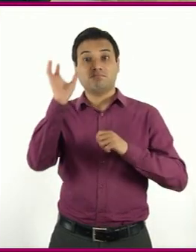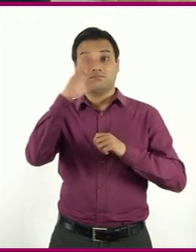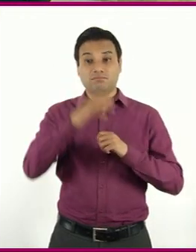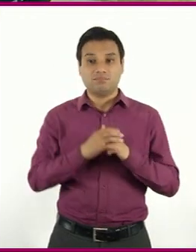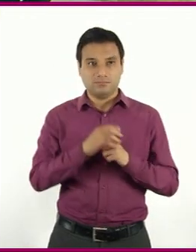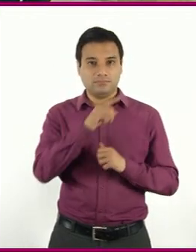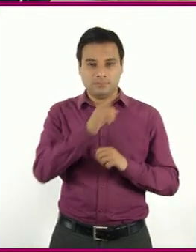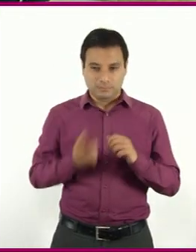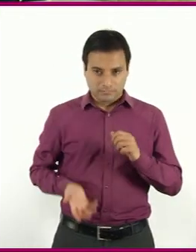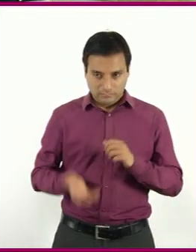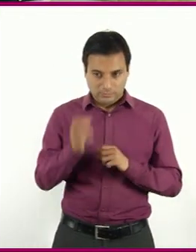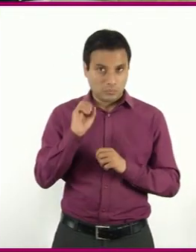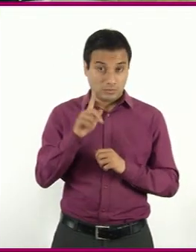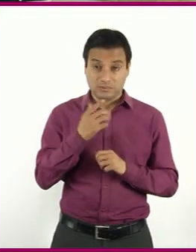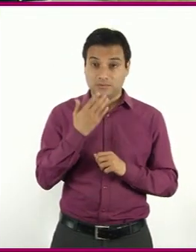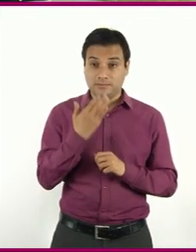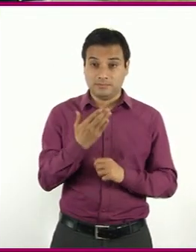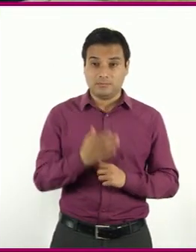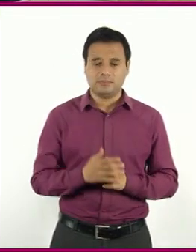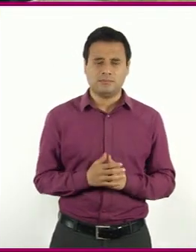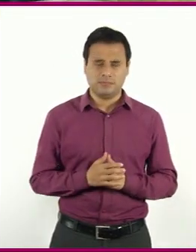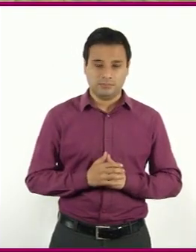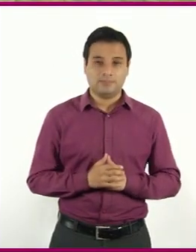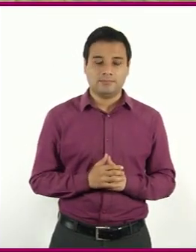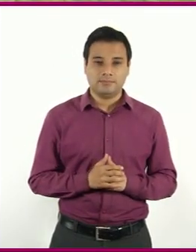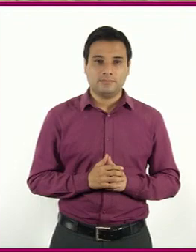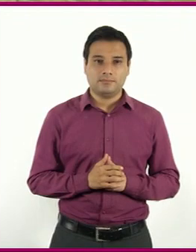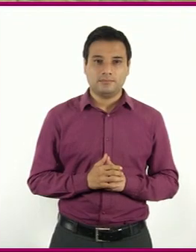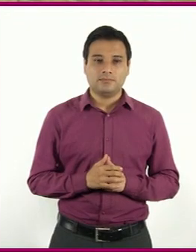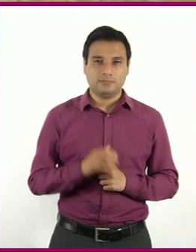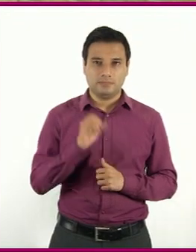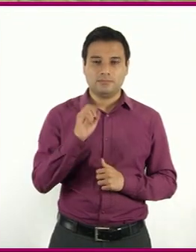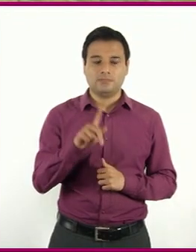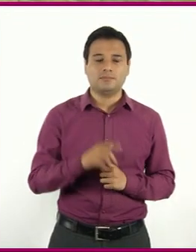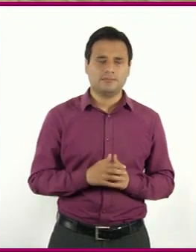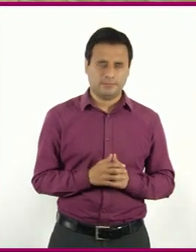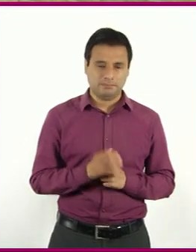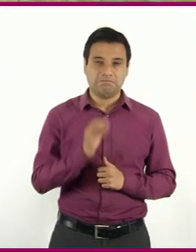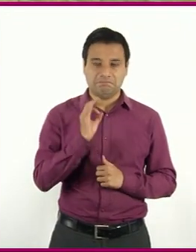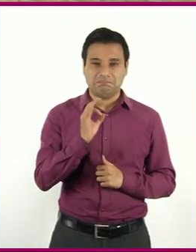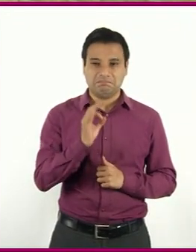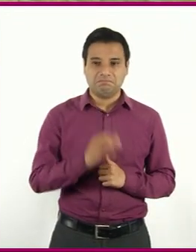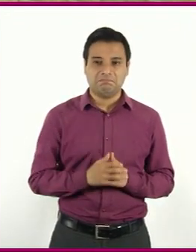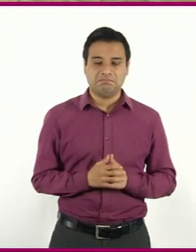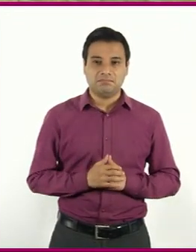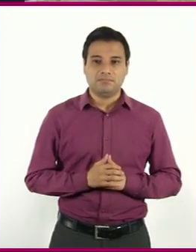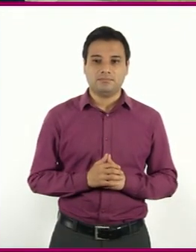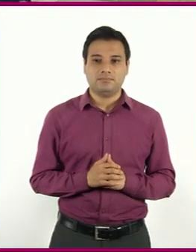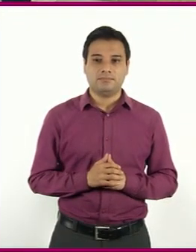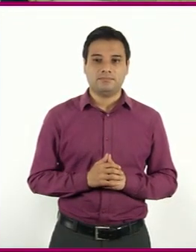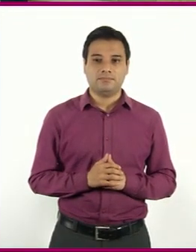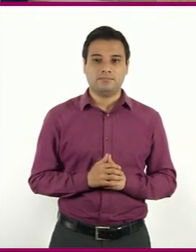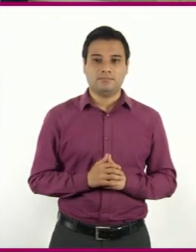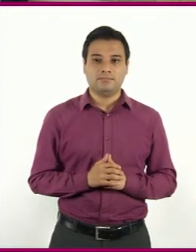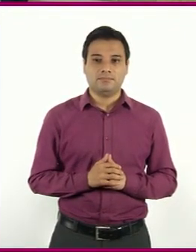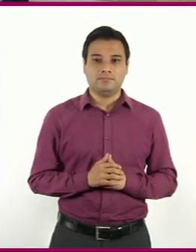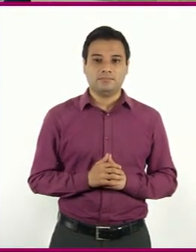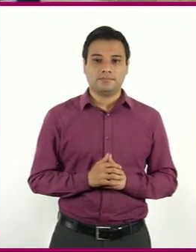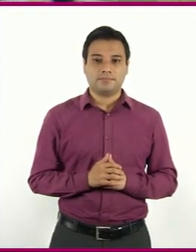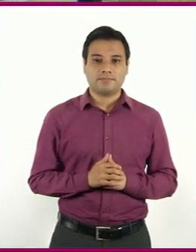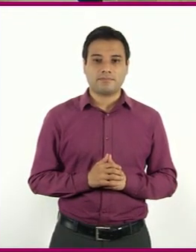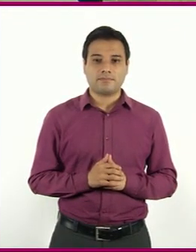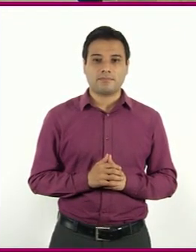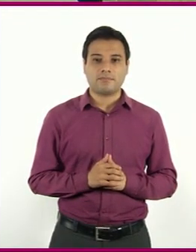por abajo. Ah, ok, perfecto. Si yo se la doy por abajo, él me la regresa por arriba. Más todavía. Bien, profesor. Más todavía. ¿Listos? Vamos. Tres.